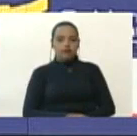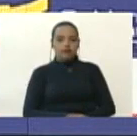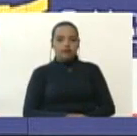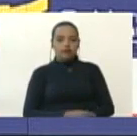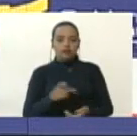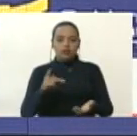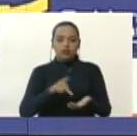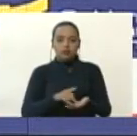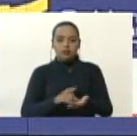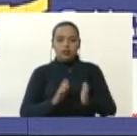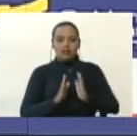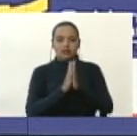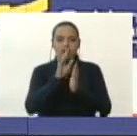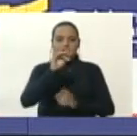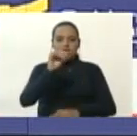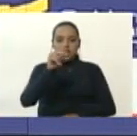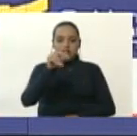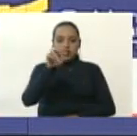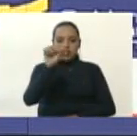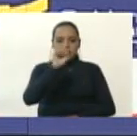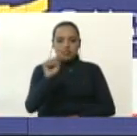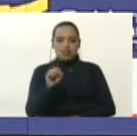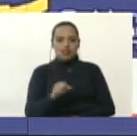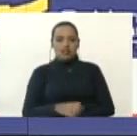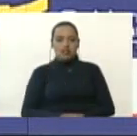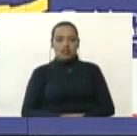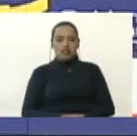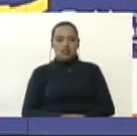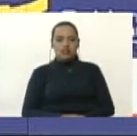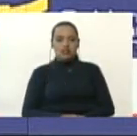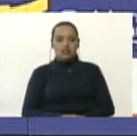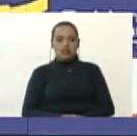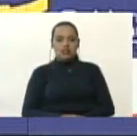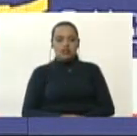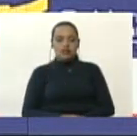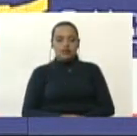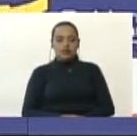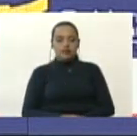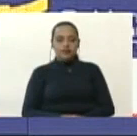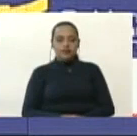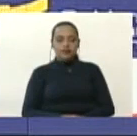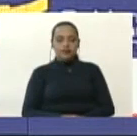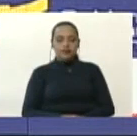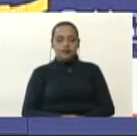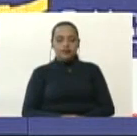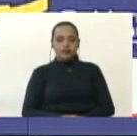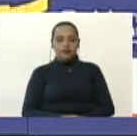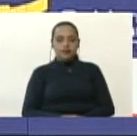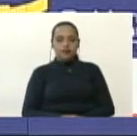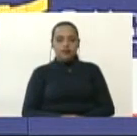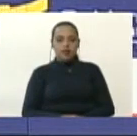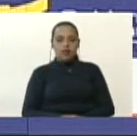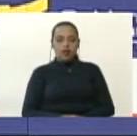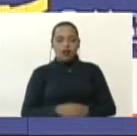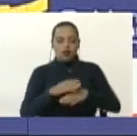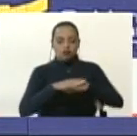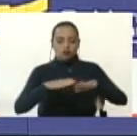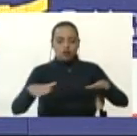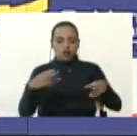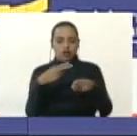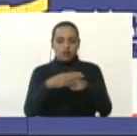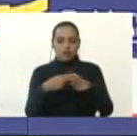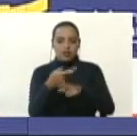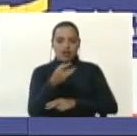Parroquia Santa Inés, en Cumaná, en el corredor Cantarrana, Puerto de la Madera. Ahí está